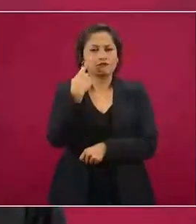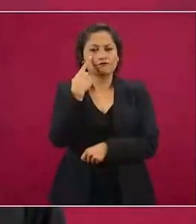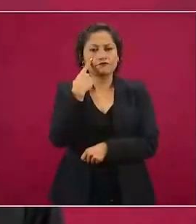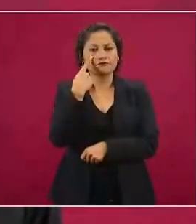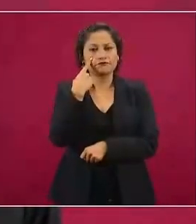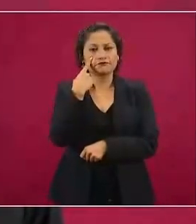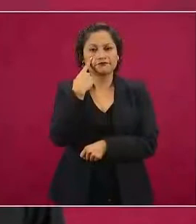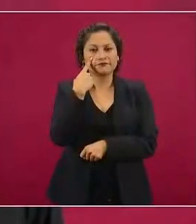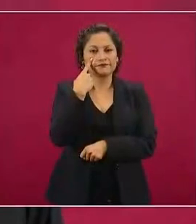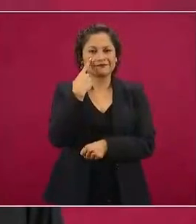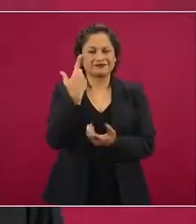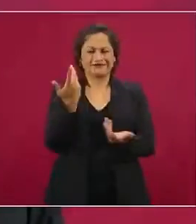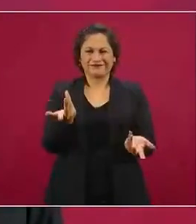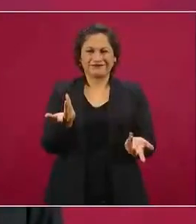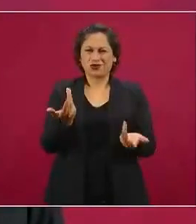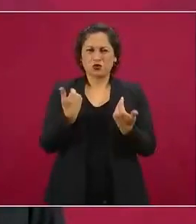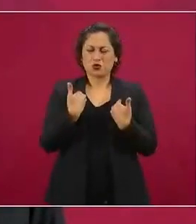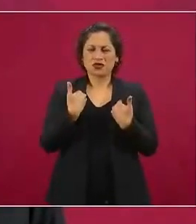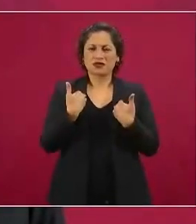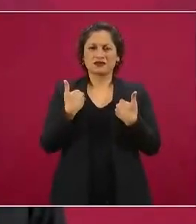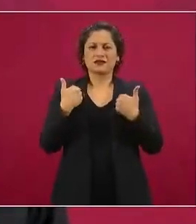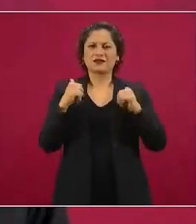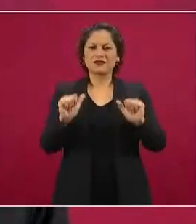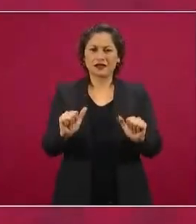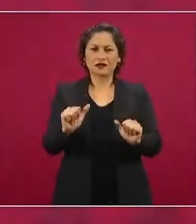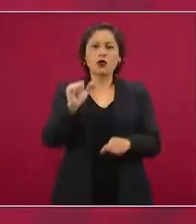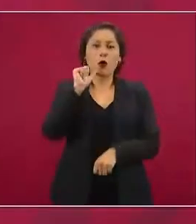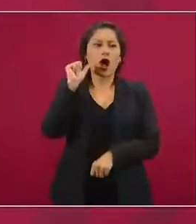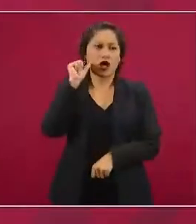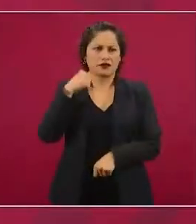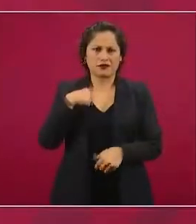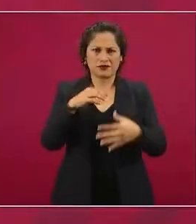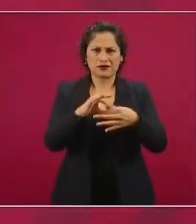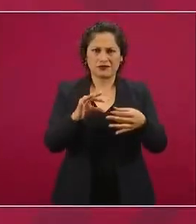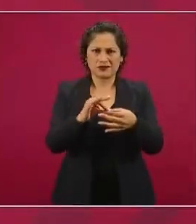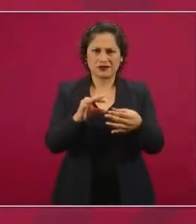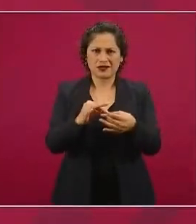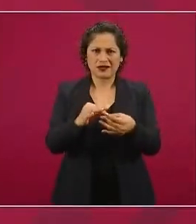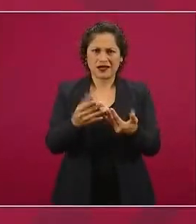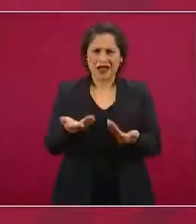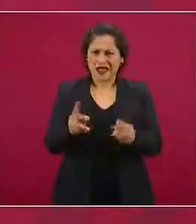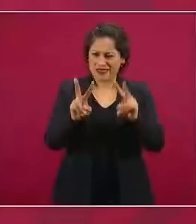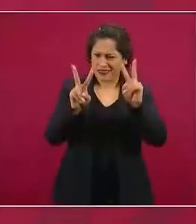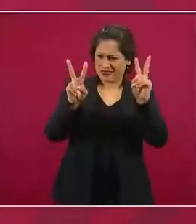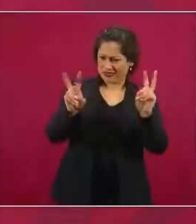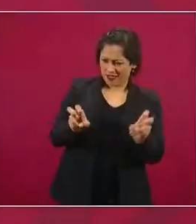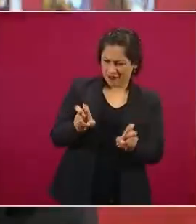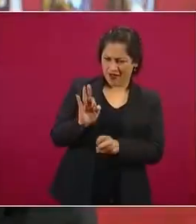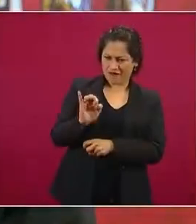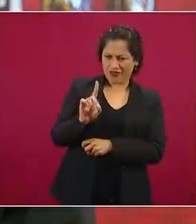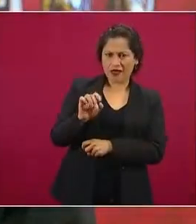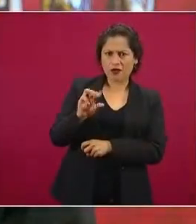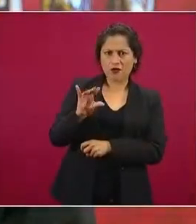cómo defienden, lo dije ayer, lo indefendible. Les debería dar vergüenza,